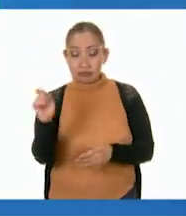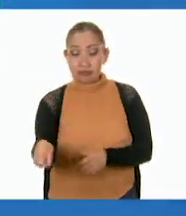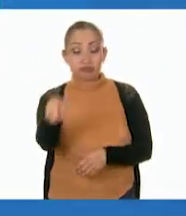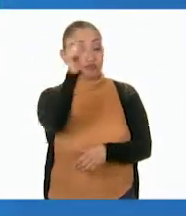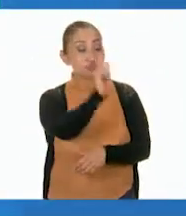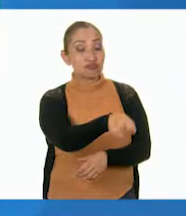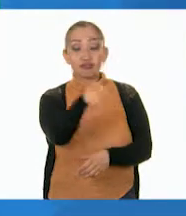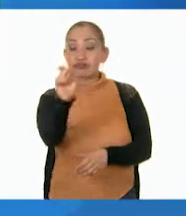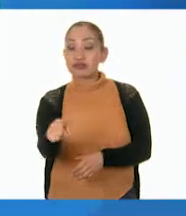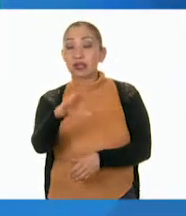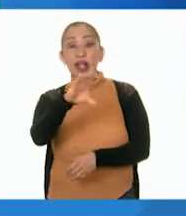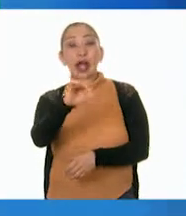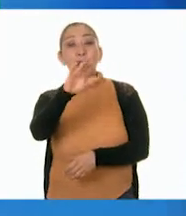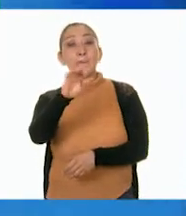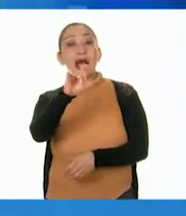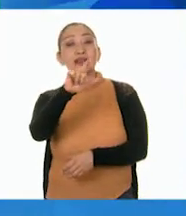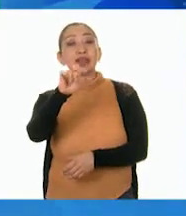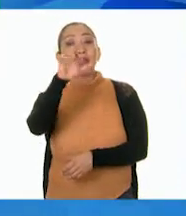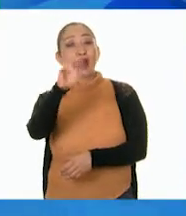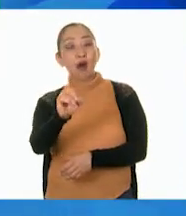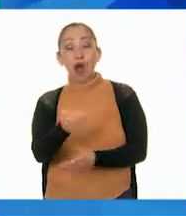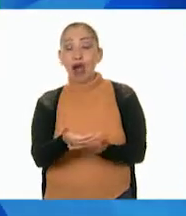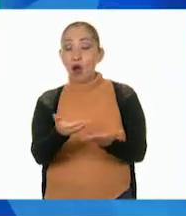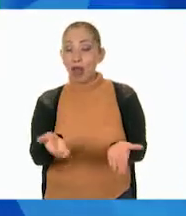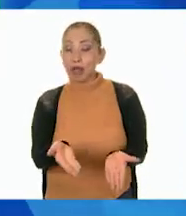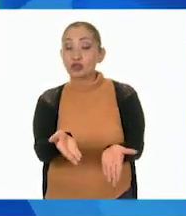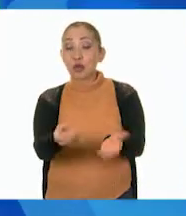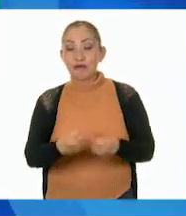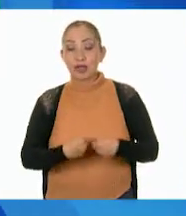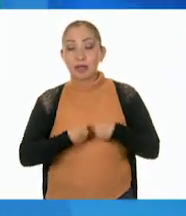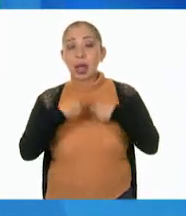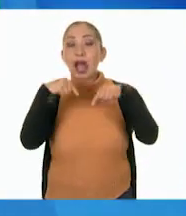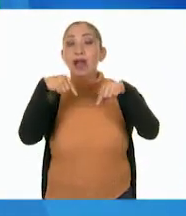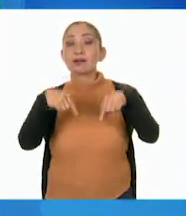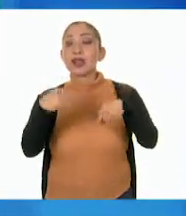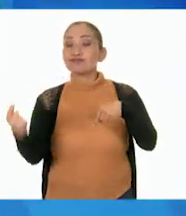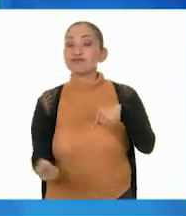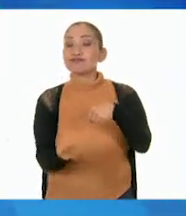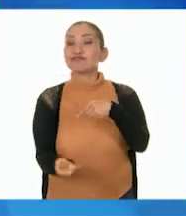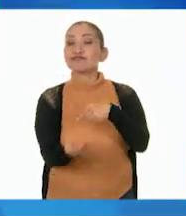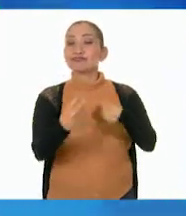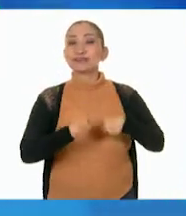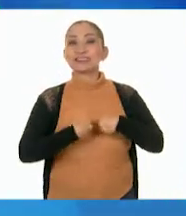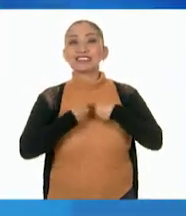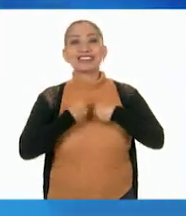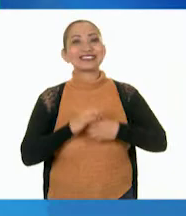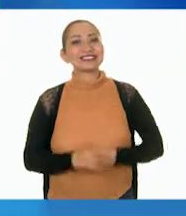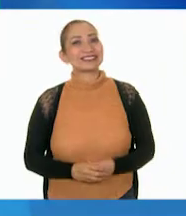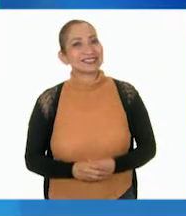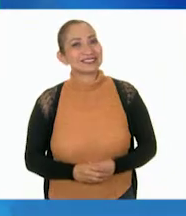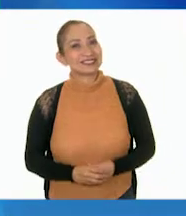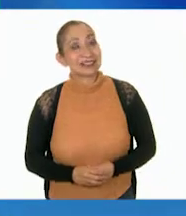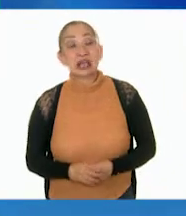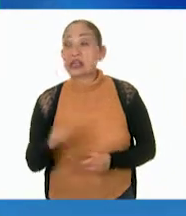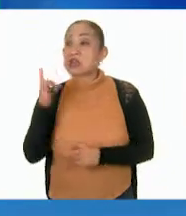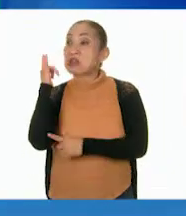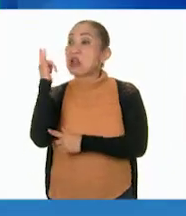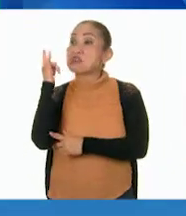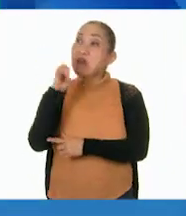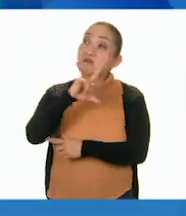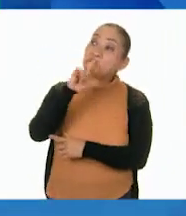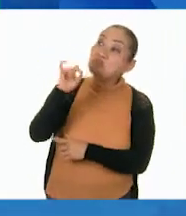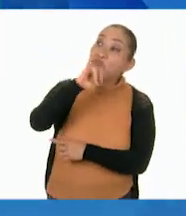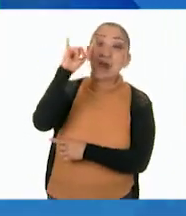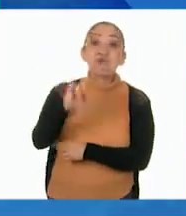aquel valiente jovenzuelo, quien además viviría feliz por los restos de su vida y del gigante